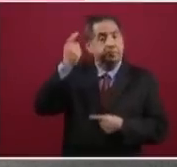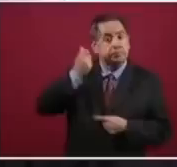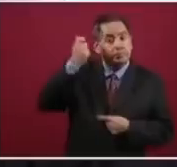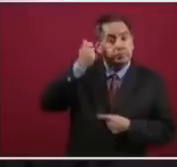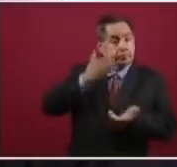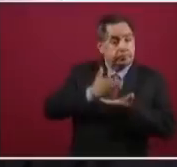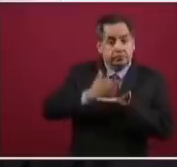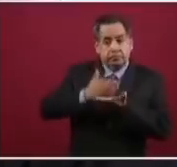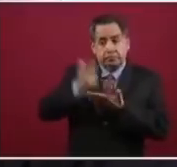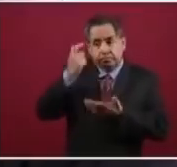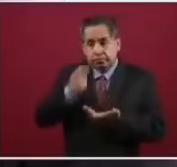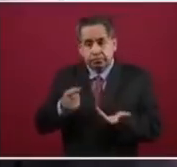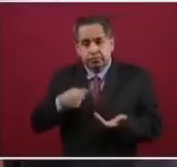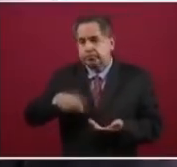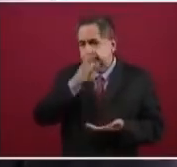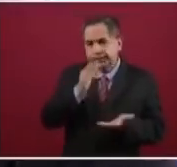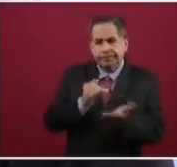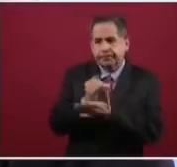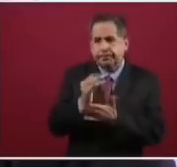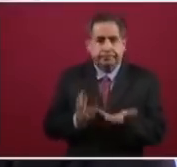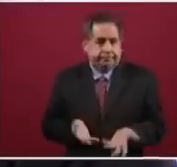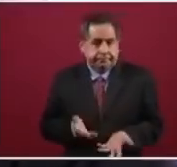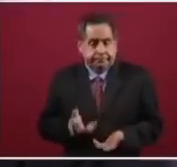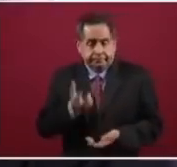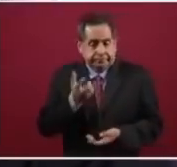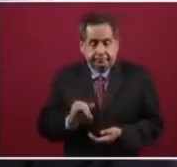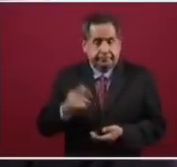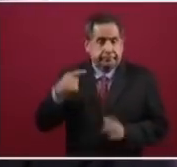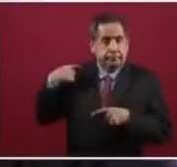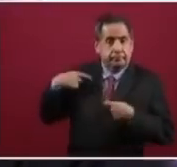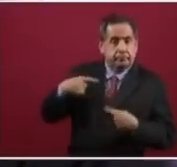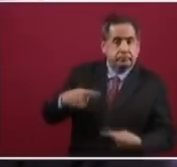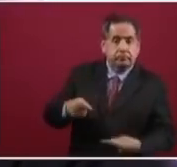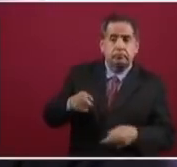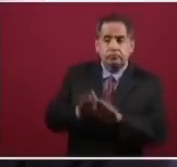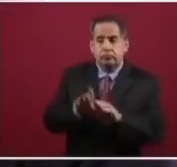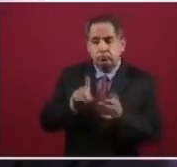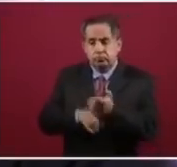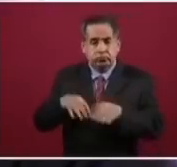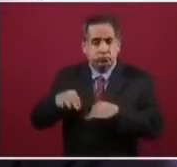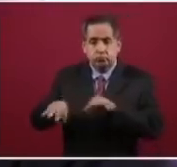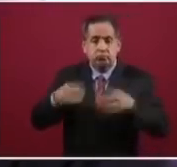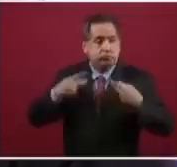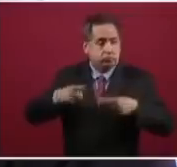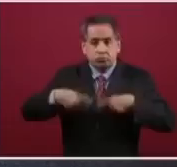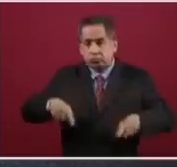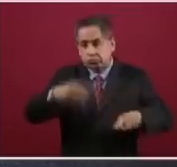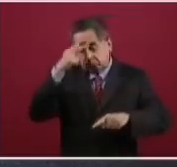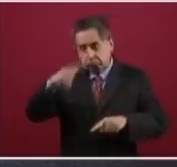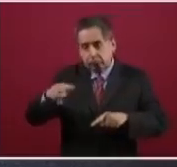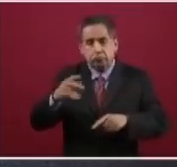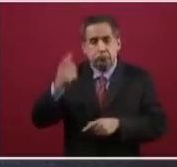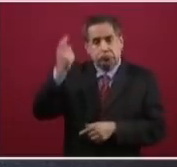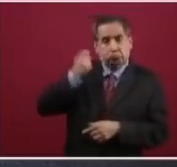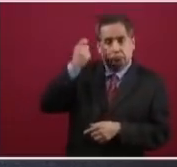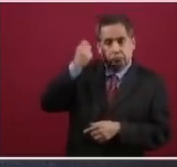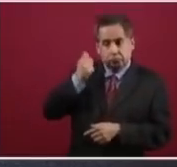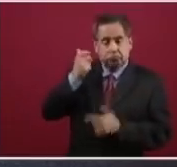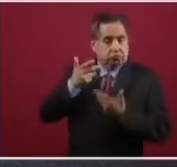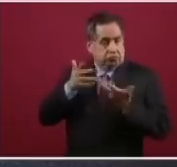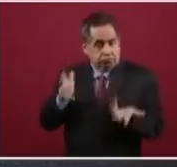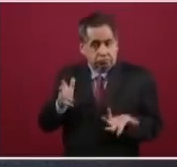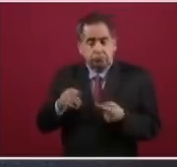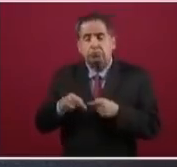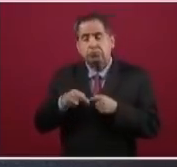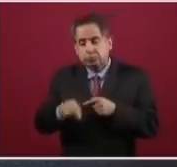los que tampoco hay alguna decisión este es el resultado de los trabajadores mexicanos del estado que ya se jubilaron y los que